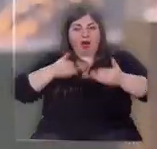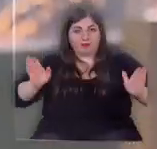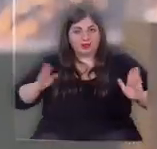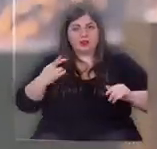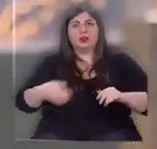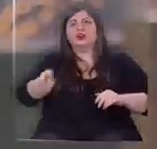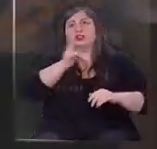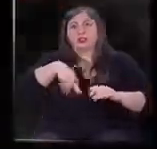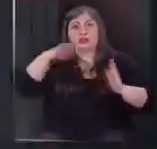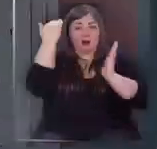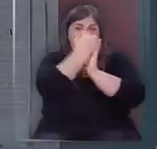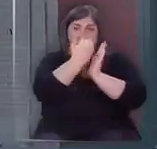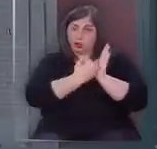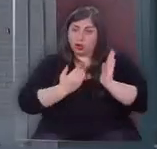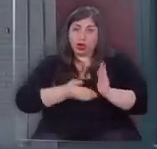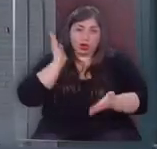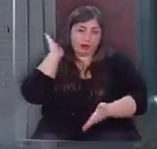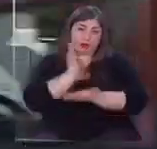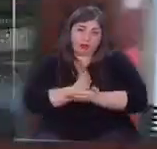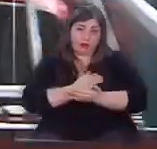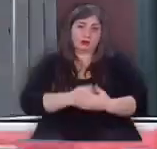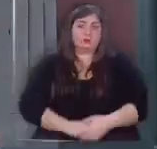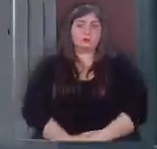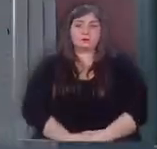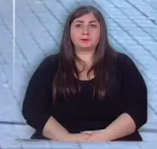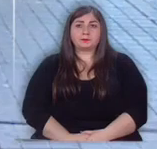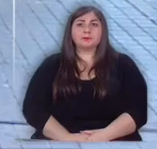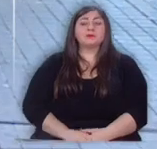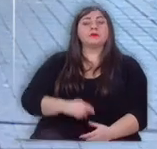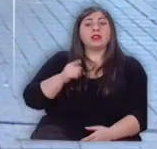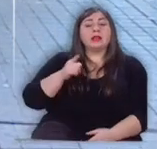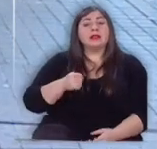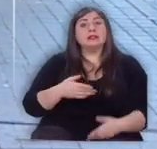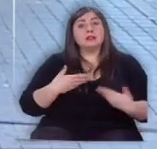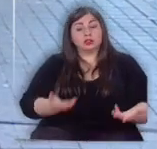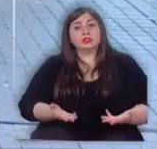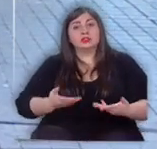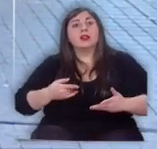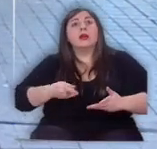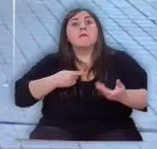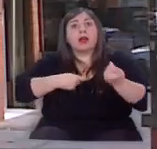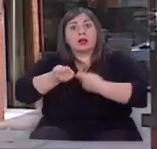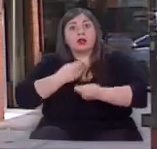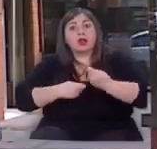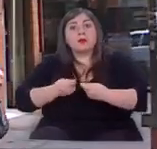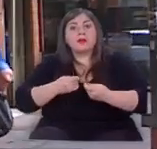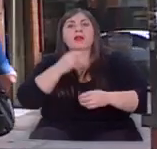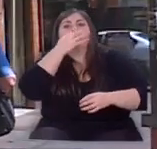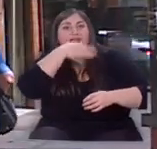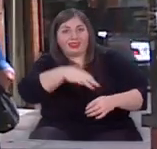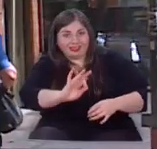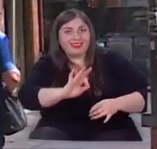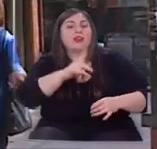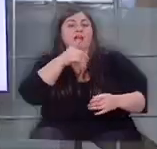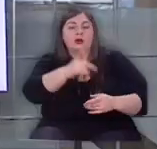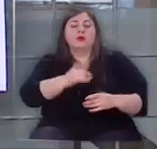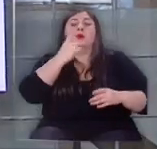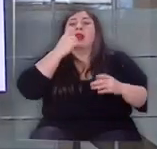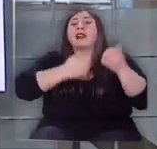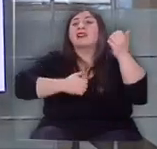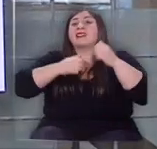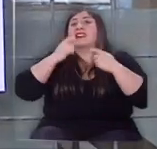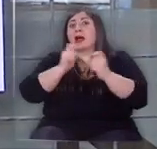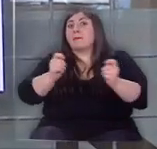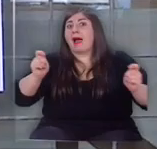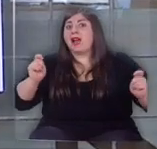con protocolos estrictos. Mientras tanto, para dar una mano, desde la cartera de Economía anunciaron una campaña para que las MIPYMES se